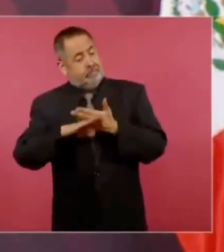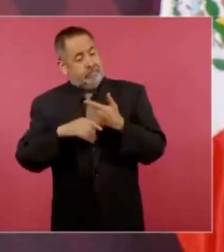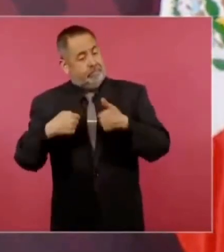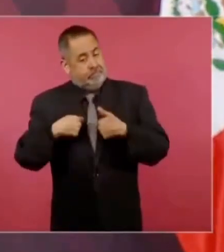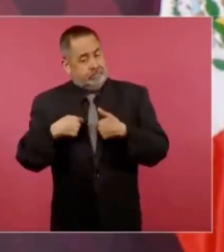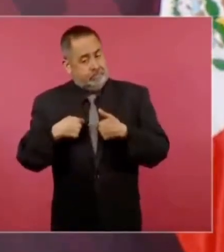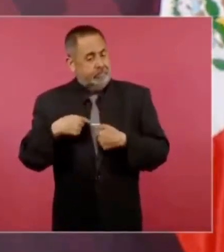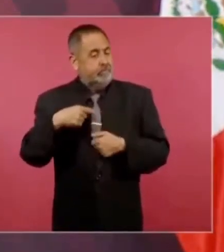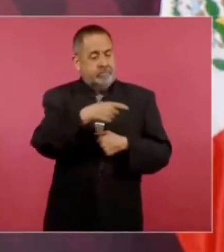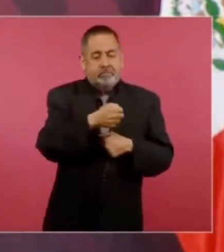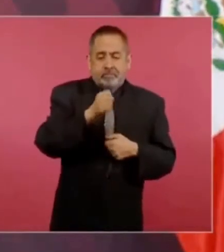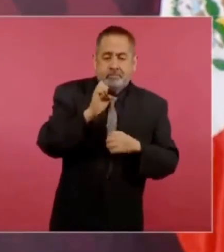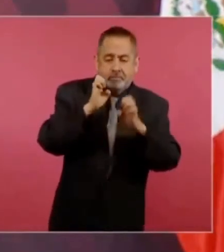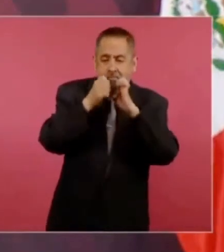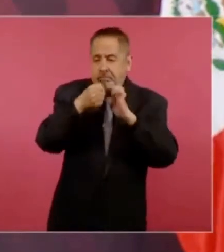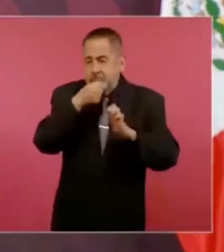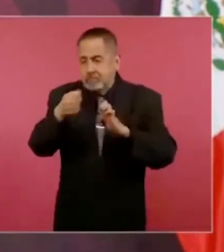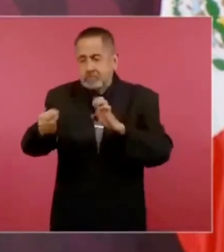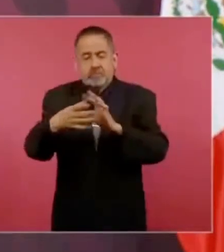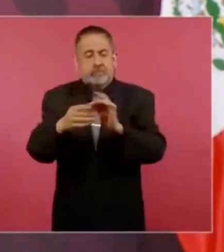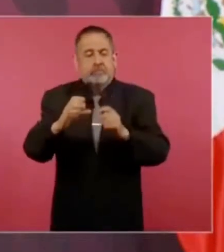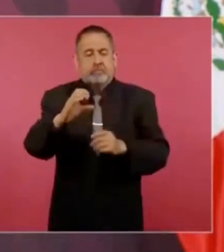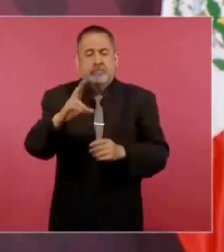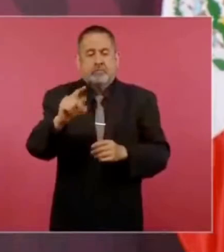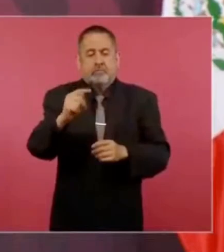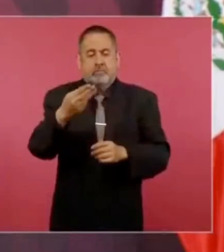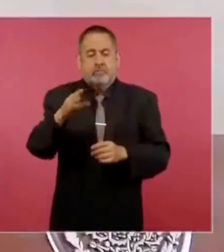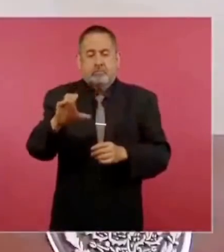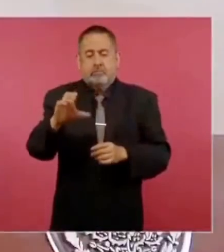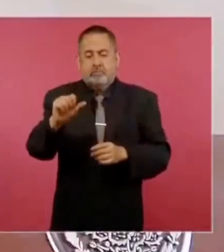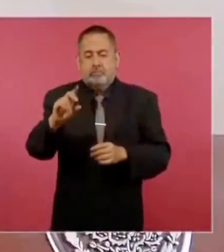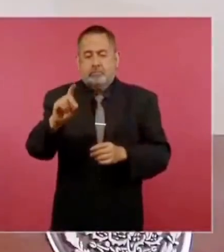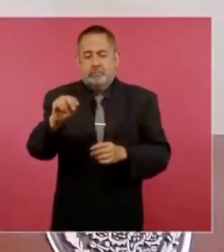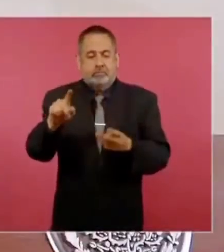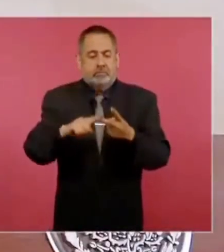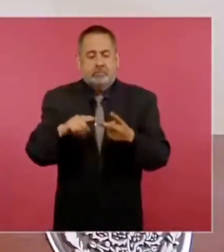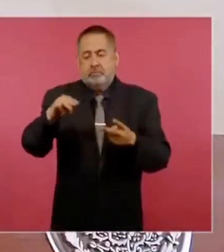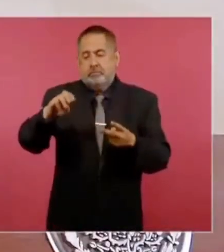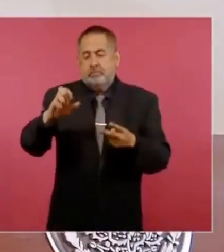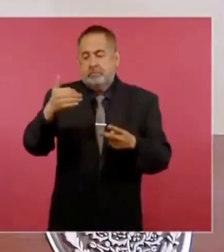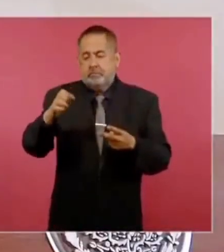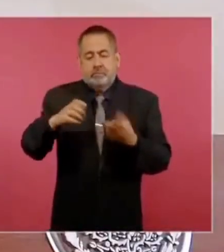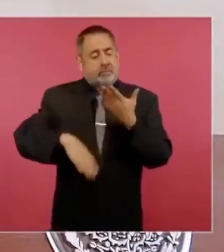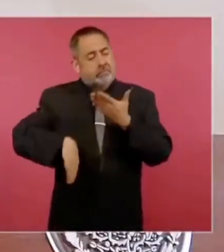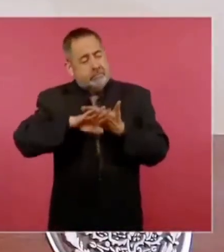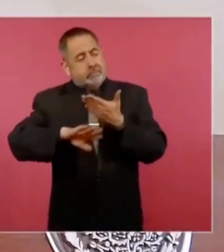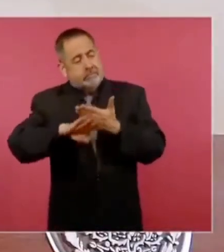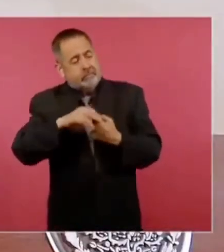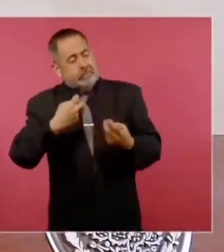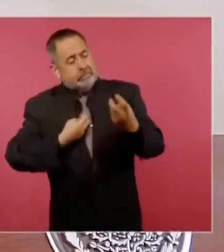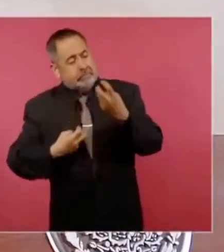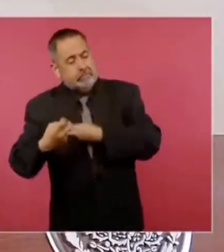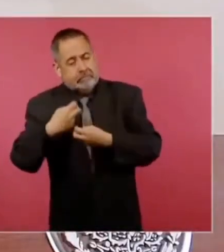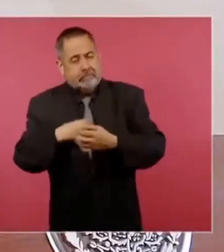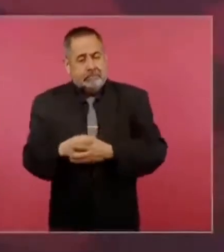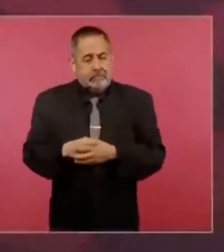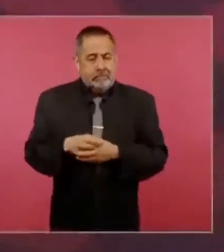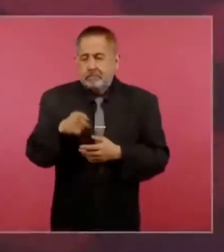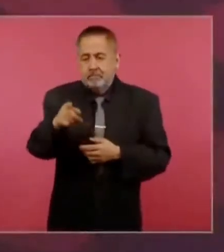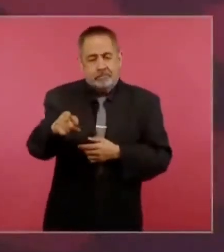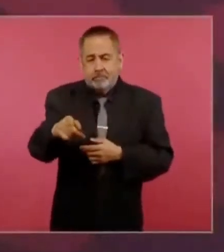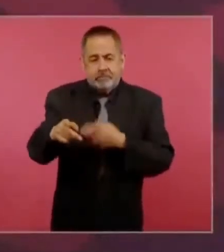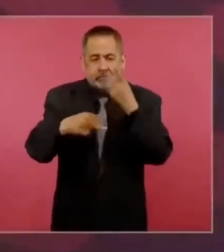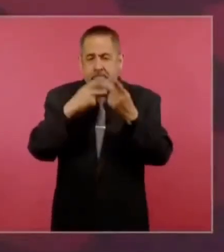con entrevistas a Cuauhtémoc Cárdenas, Lorenzo Meyer, entre otros, en contra mía, sacadas de